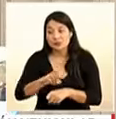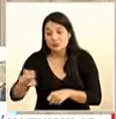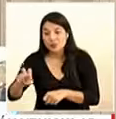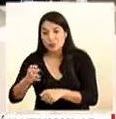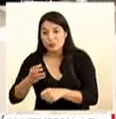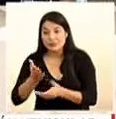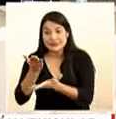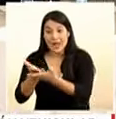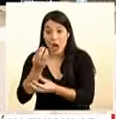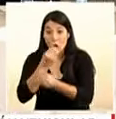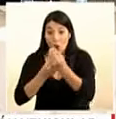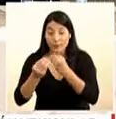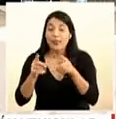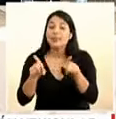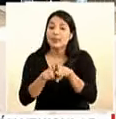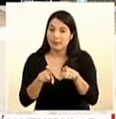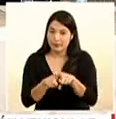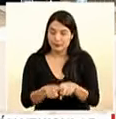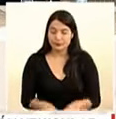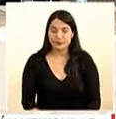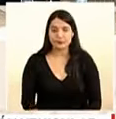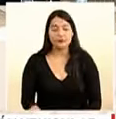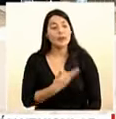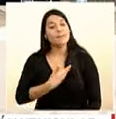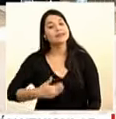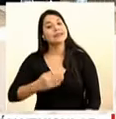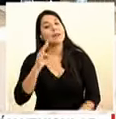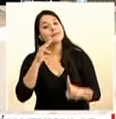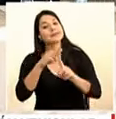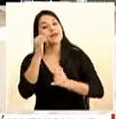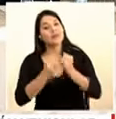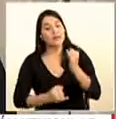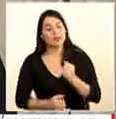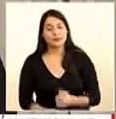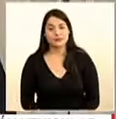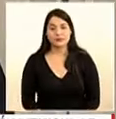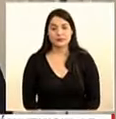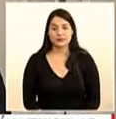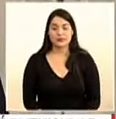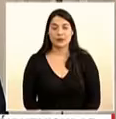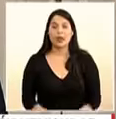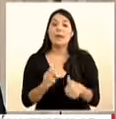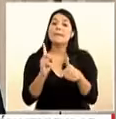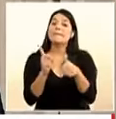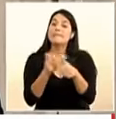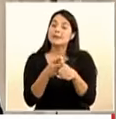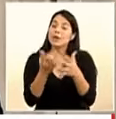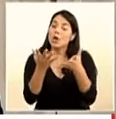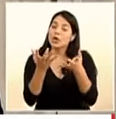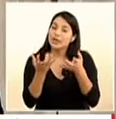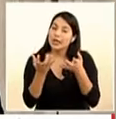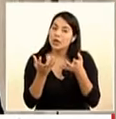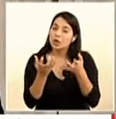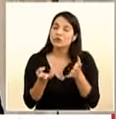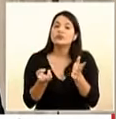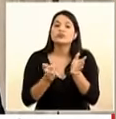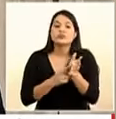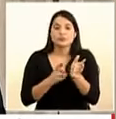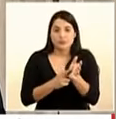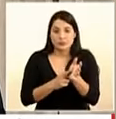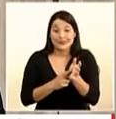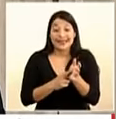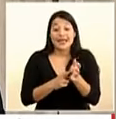señor presidente es un mensaje final para esta conferencia de prensa lo primero es reiterar que estas medidas se toman en el marco de